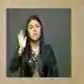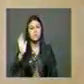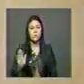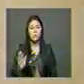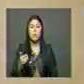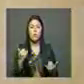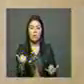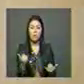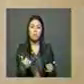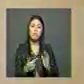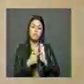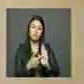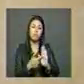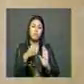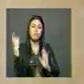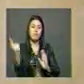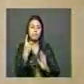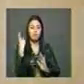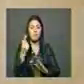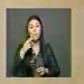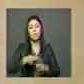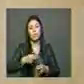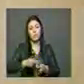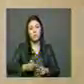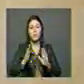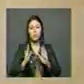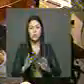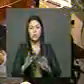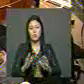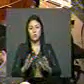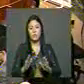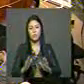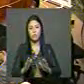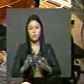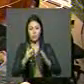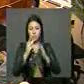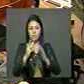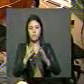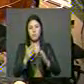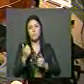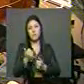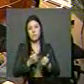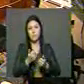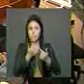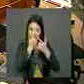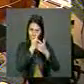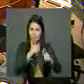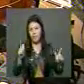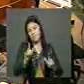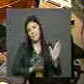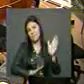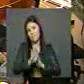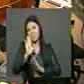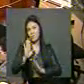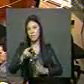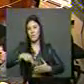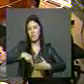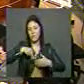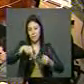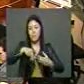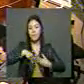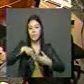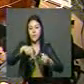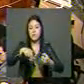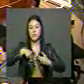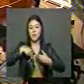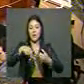Esto es lo que comúnmente se denomina, pues en lenguaje constitucional, en Colombia, libre desarrollo de la personalidad. Sin embargo, al mismo